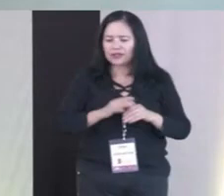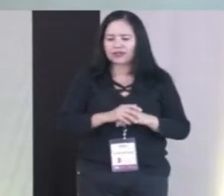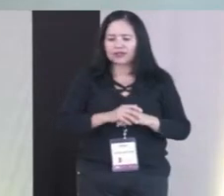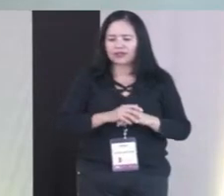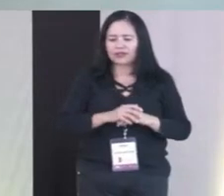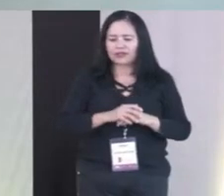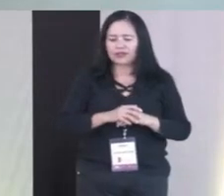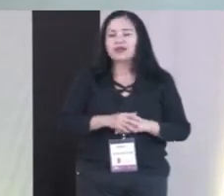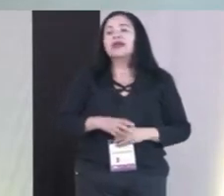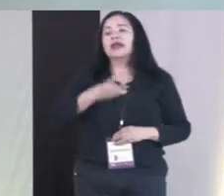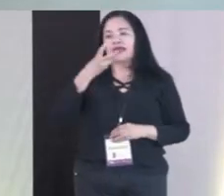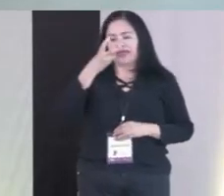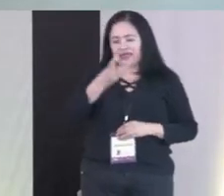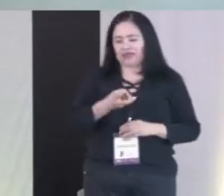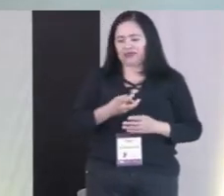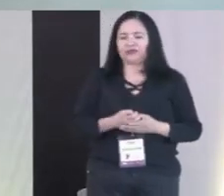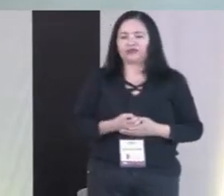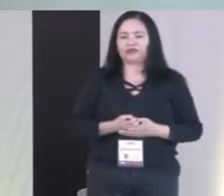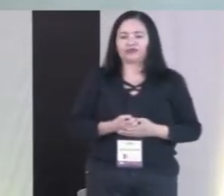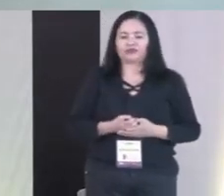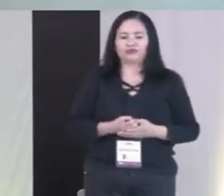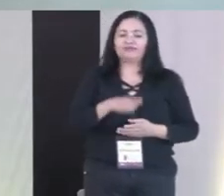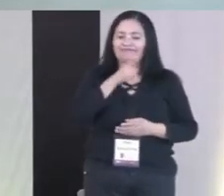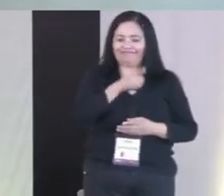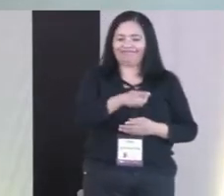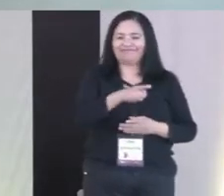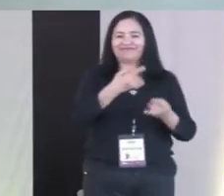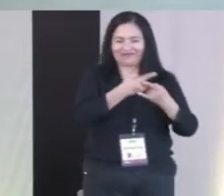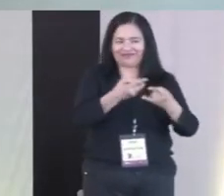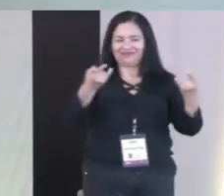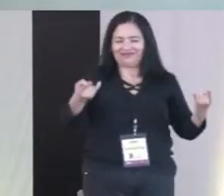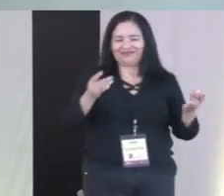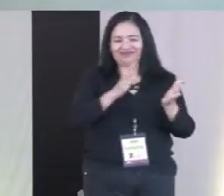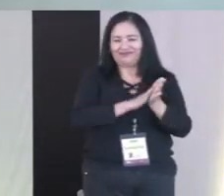Y esta es una parte de la novela.